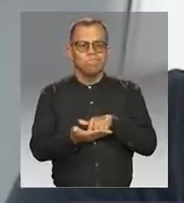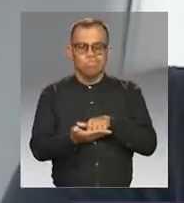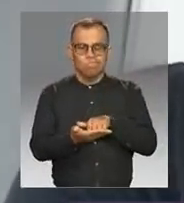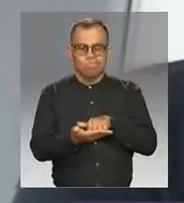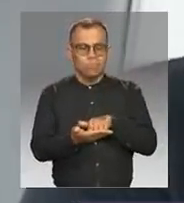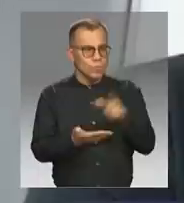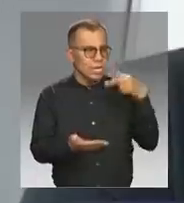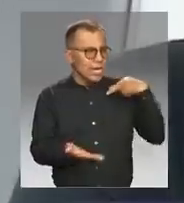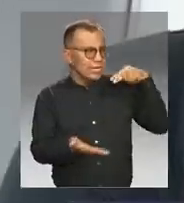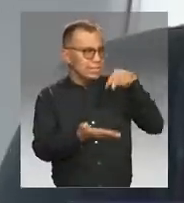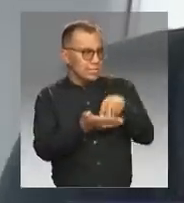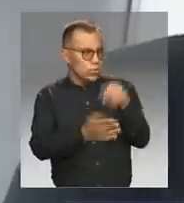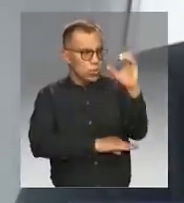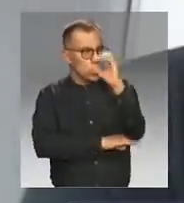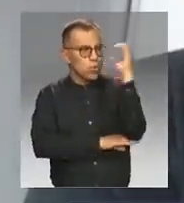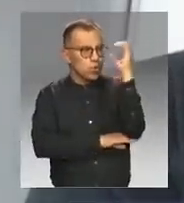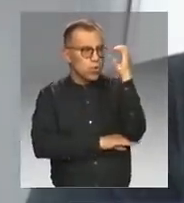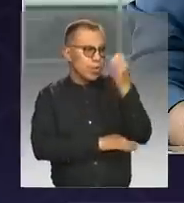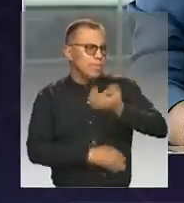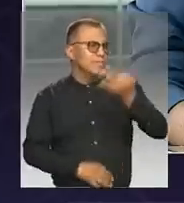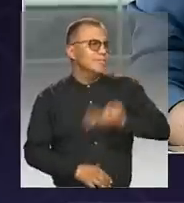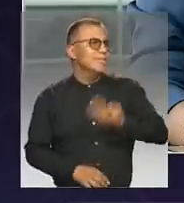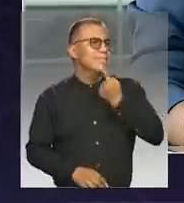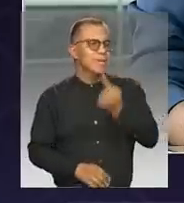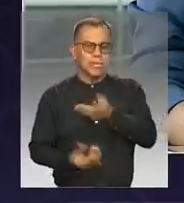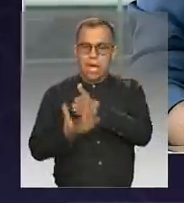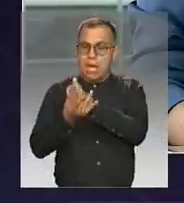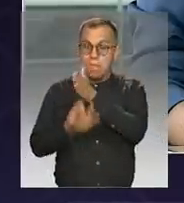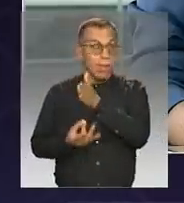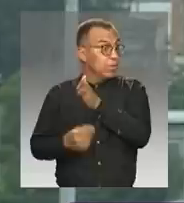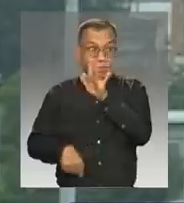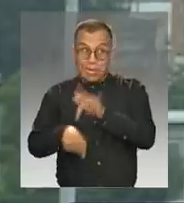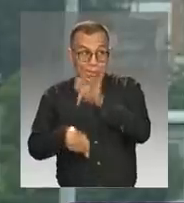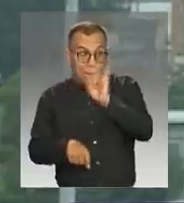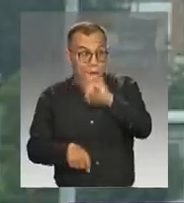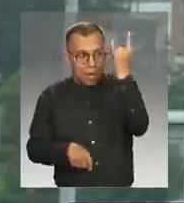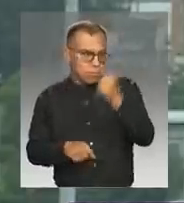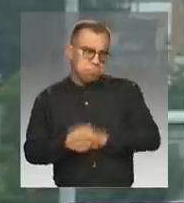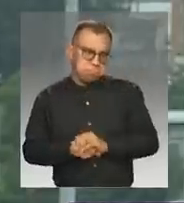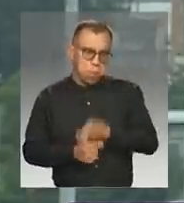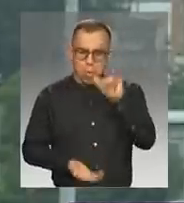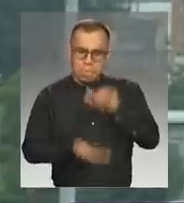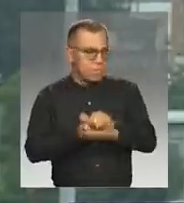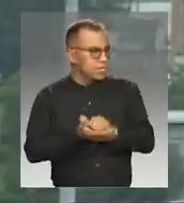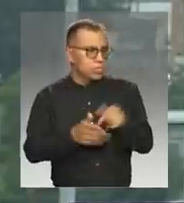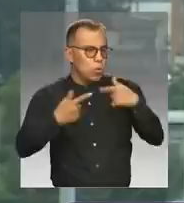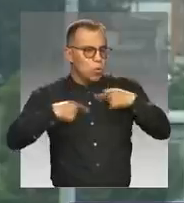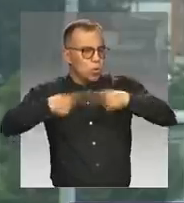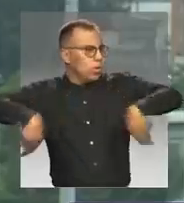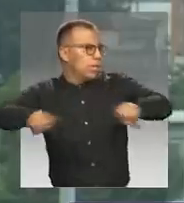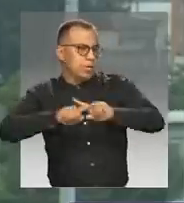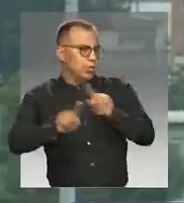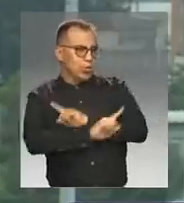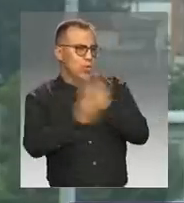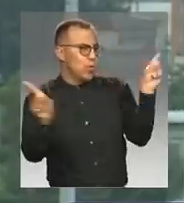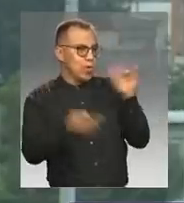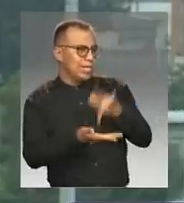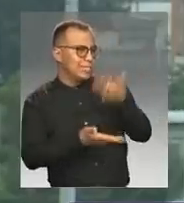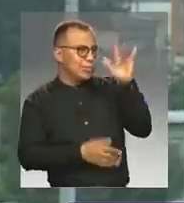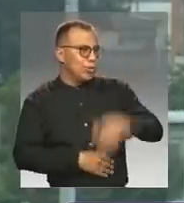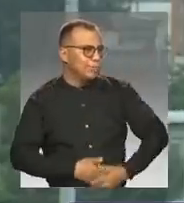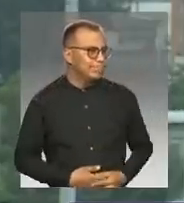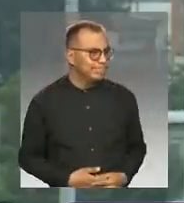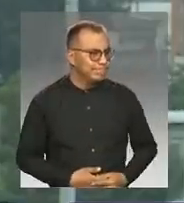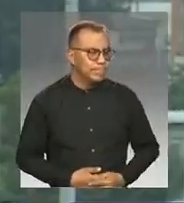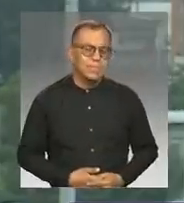de un escritor colombiano que siempre decía que al pobre nunca le toca, y eso nos pasa, a los pobres nunca nos toca. En sus